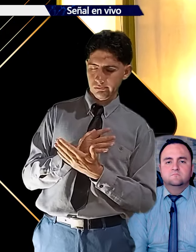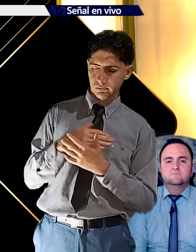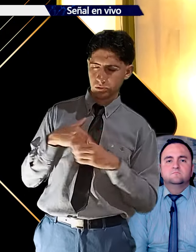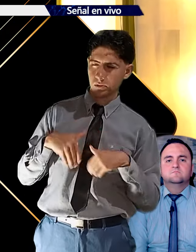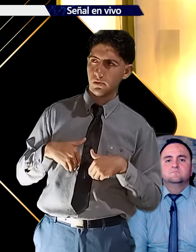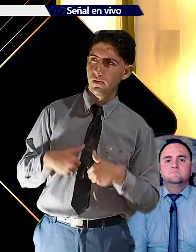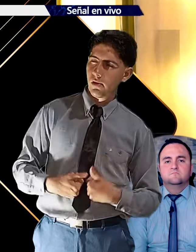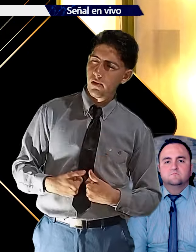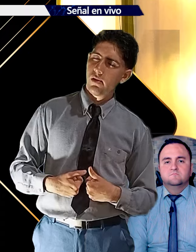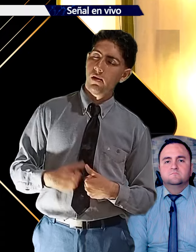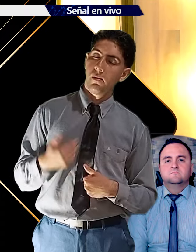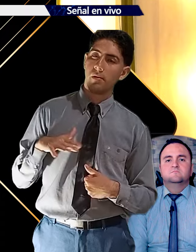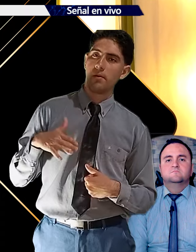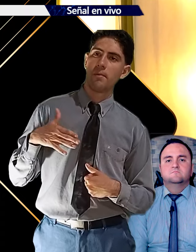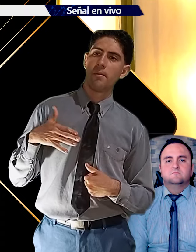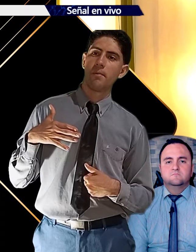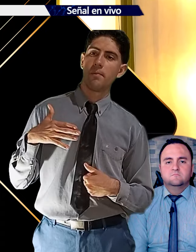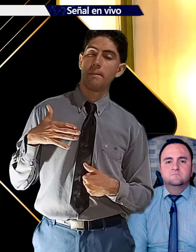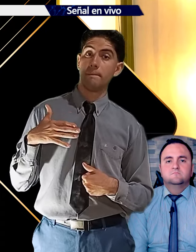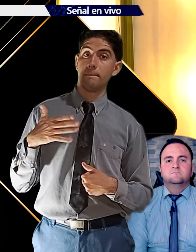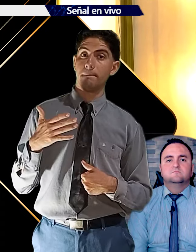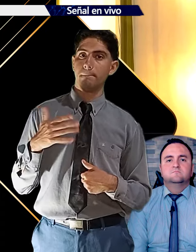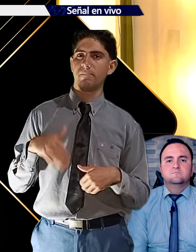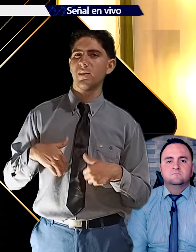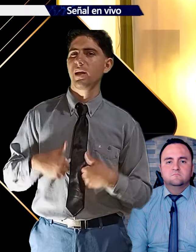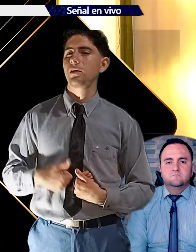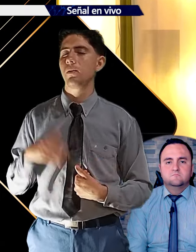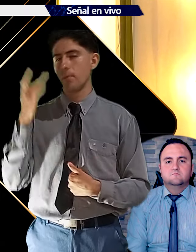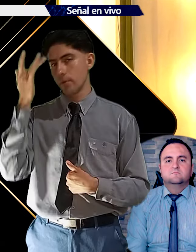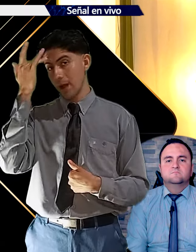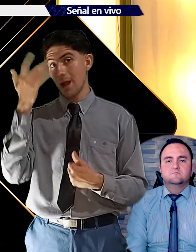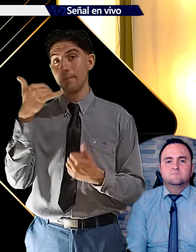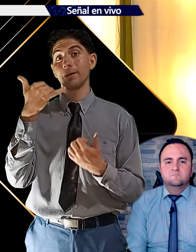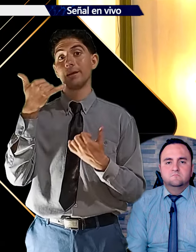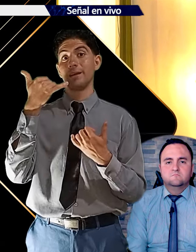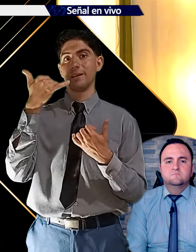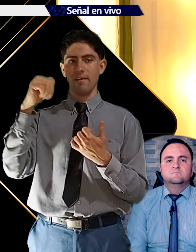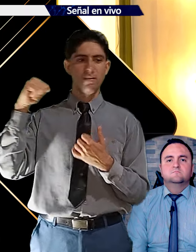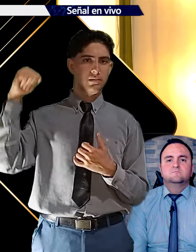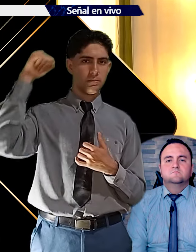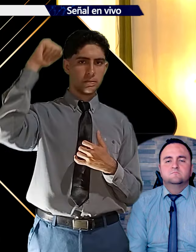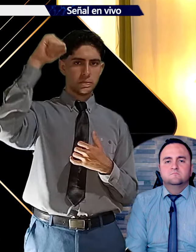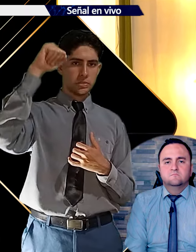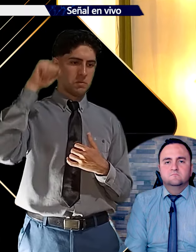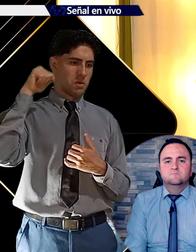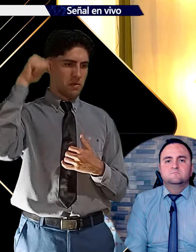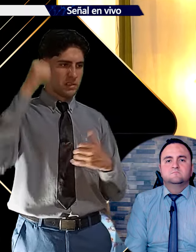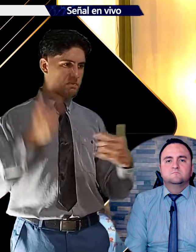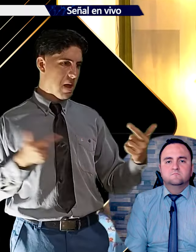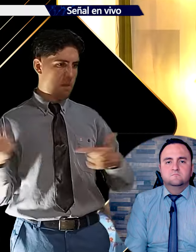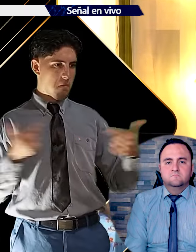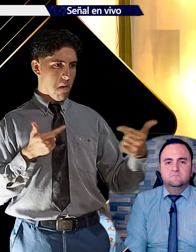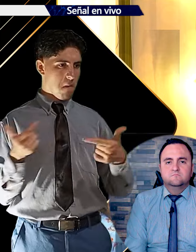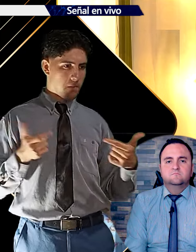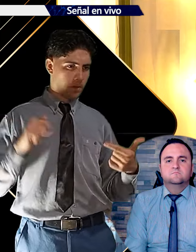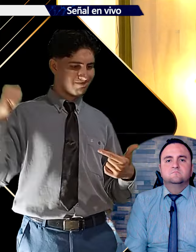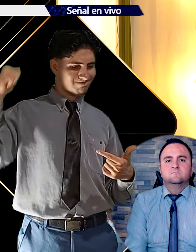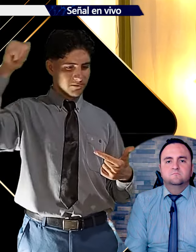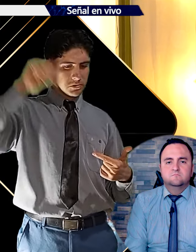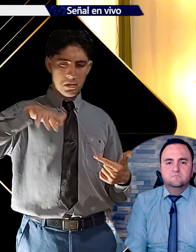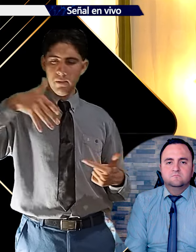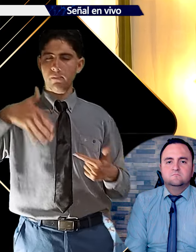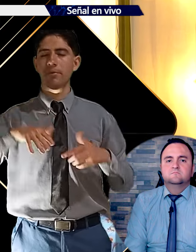león que descansa, pero después de que ya ha librado la batalla. Así